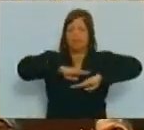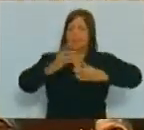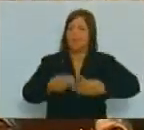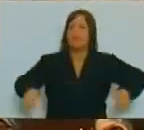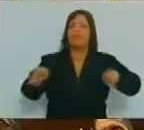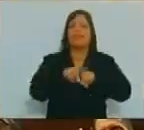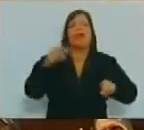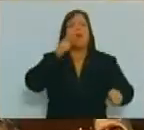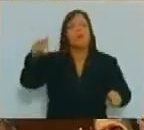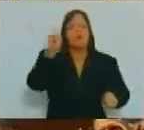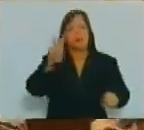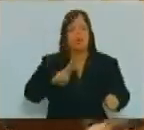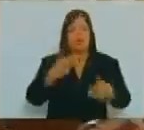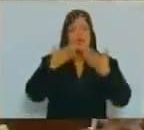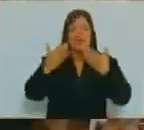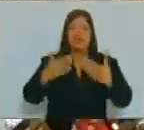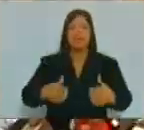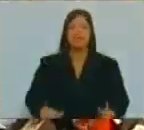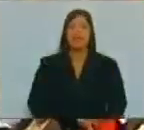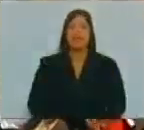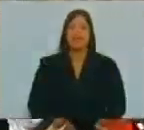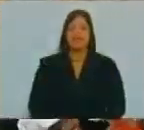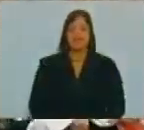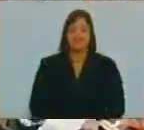venezolano muchas gracias